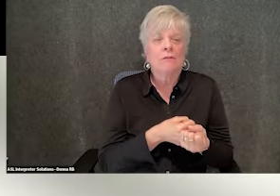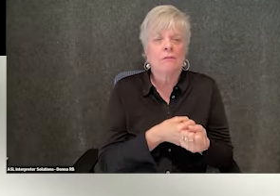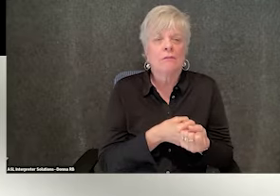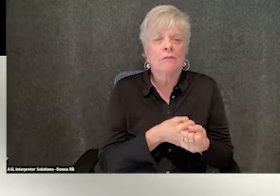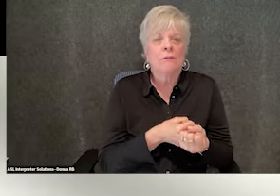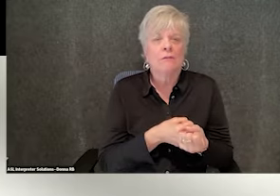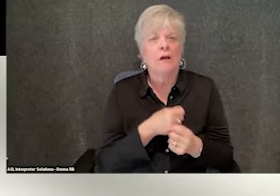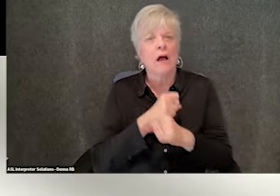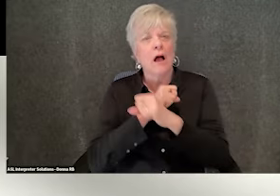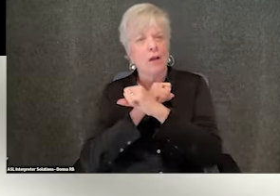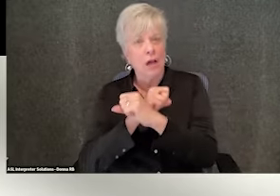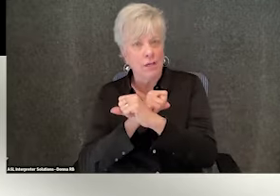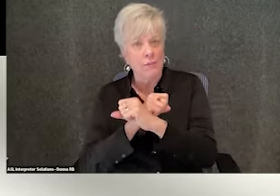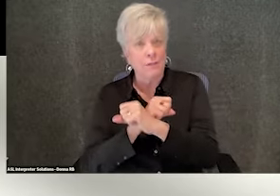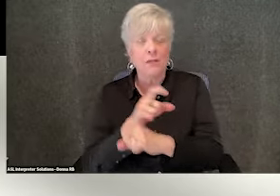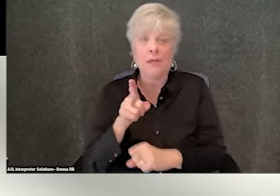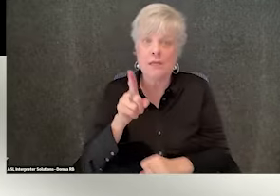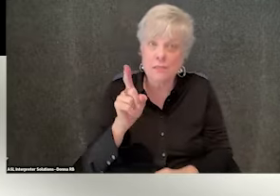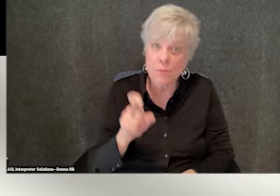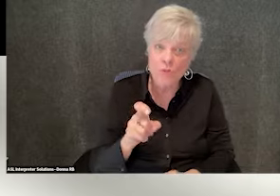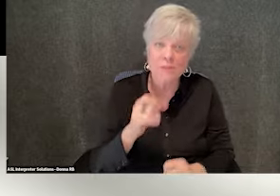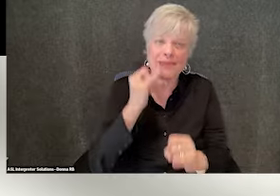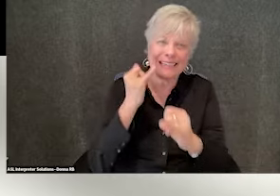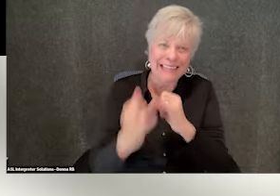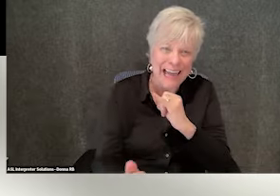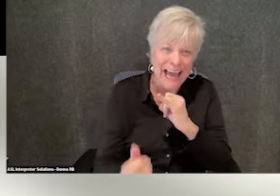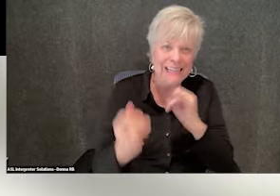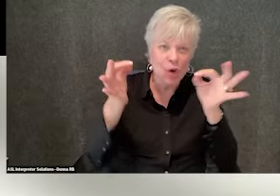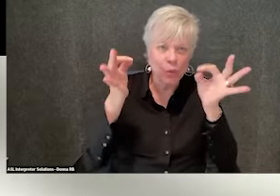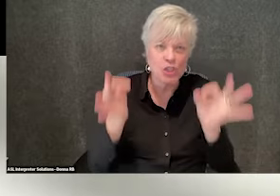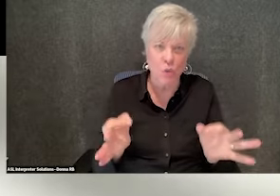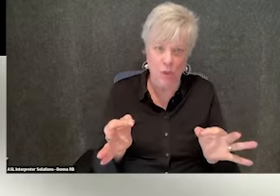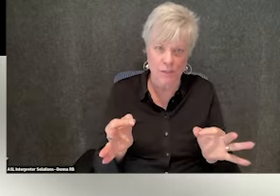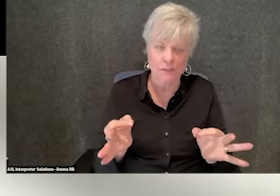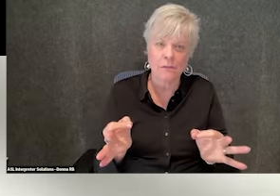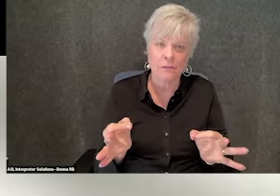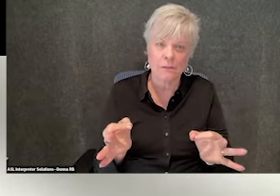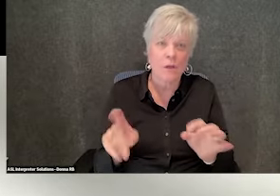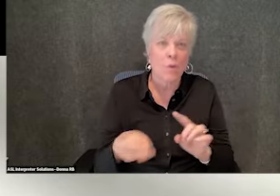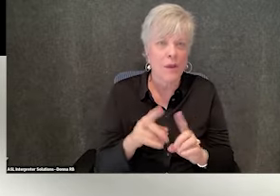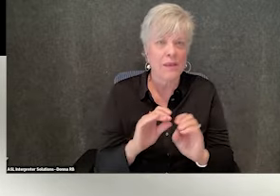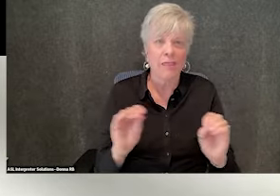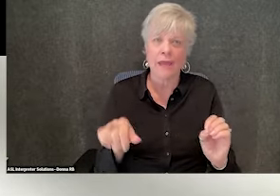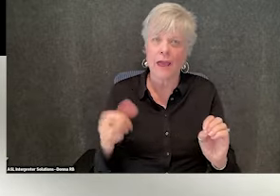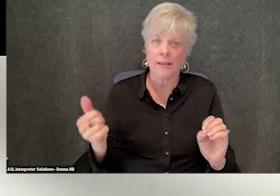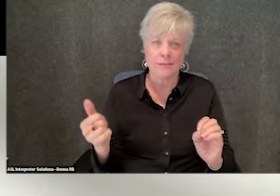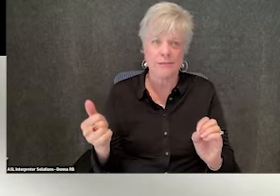y más contento cuando tienen más control sobre sus propias vidas. O sea, tutela debe